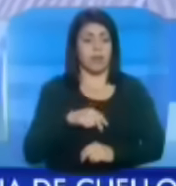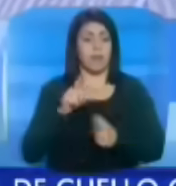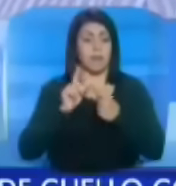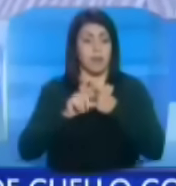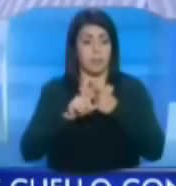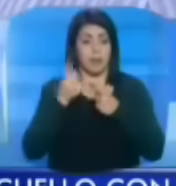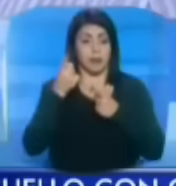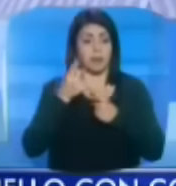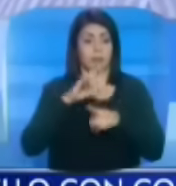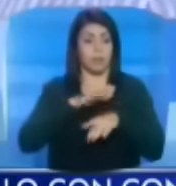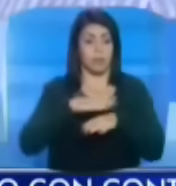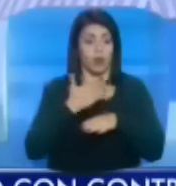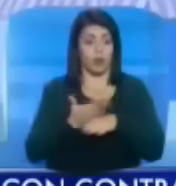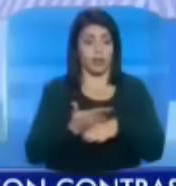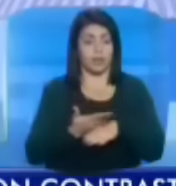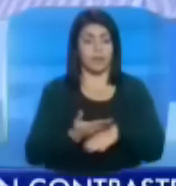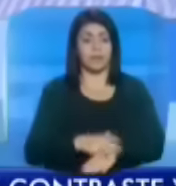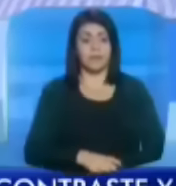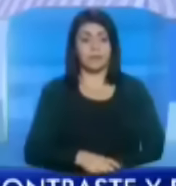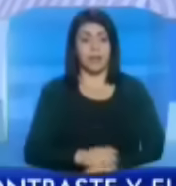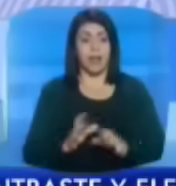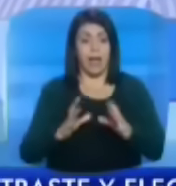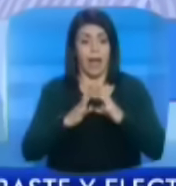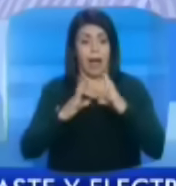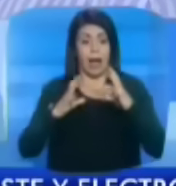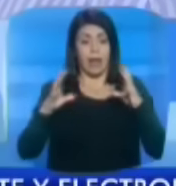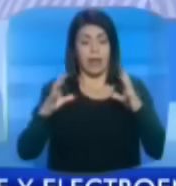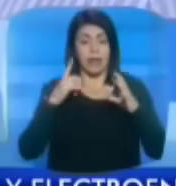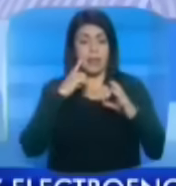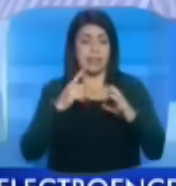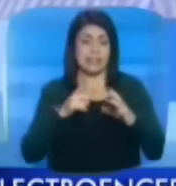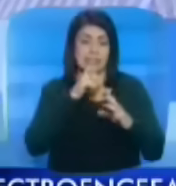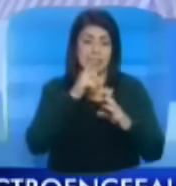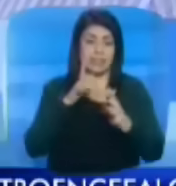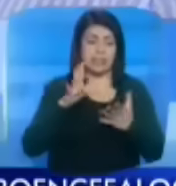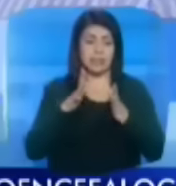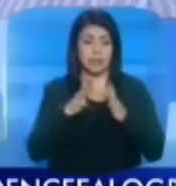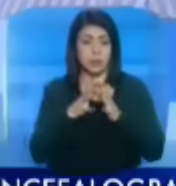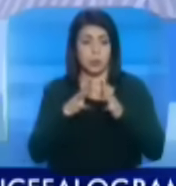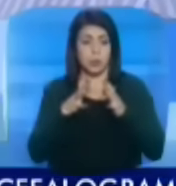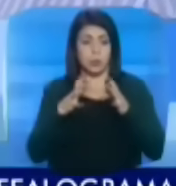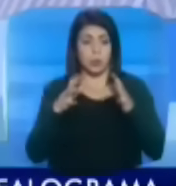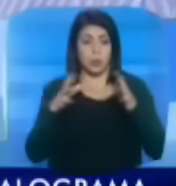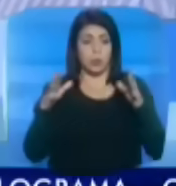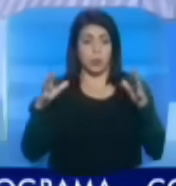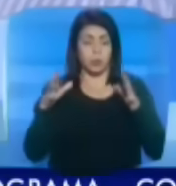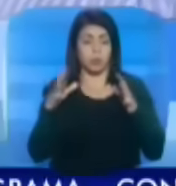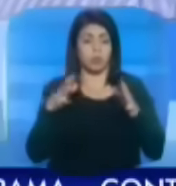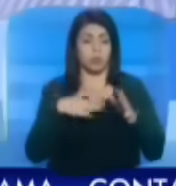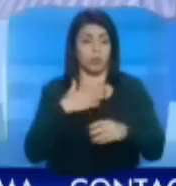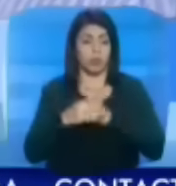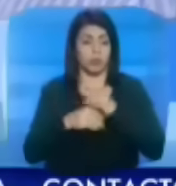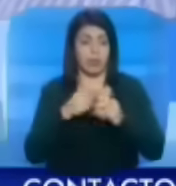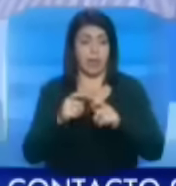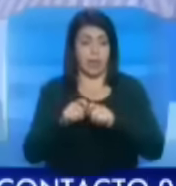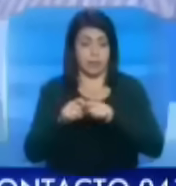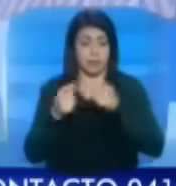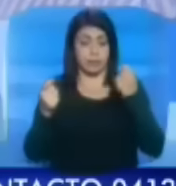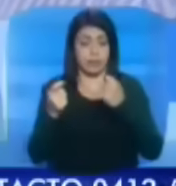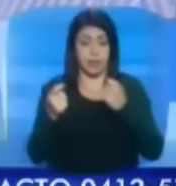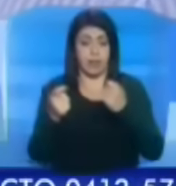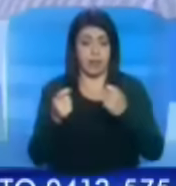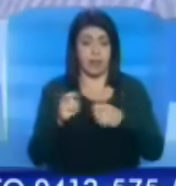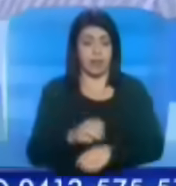uno. ¿Y el por qué es? Porque, bueno, las bolsas de aire tienen un defecto. El inflador puede, la carcasa del inflador puede ser que se desprenda